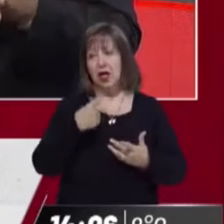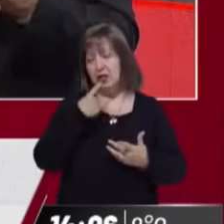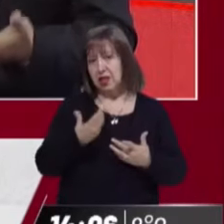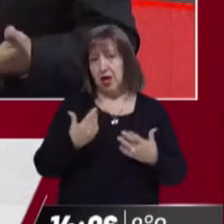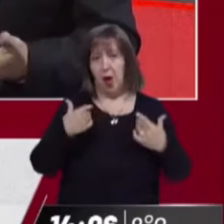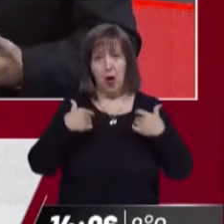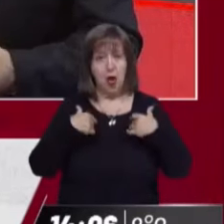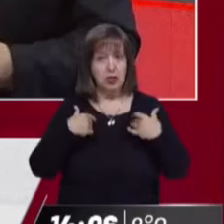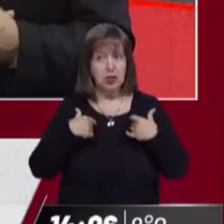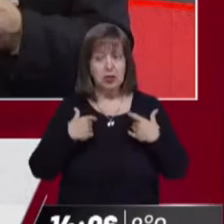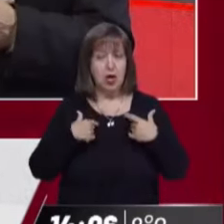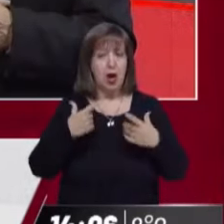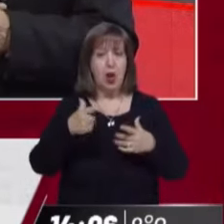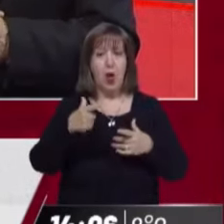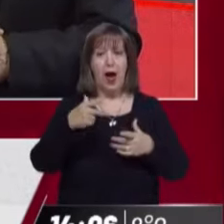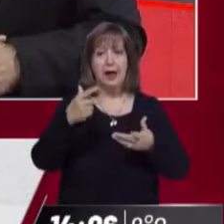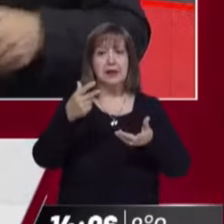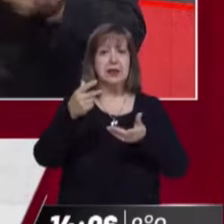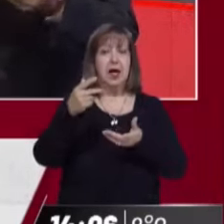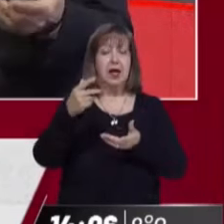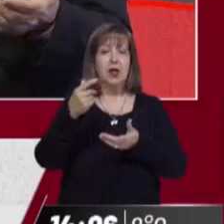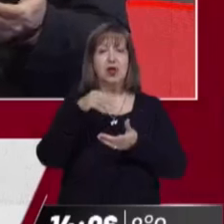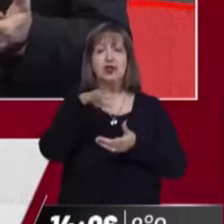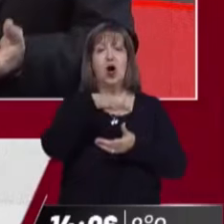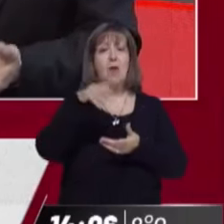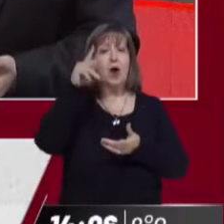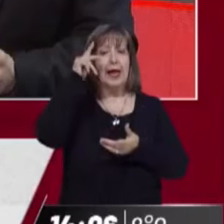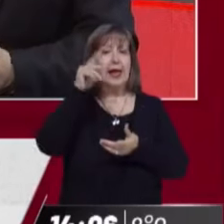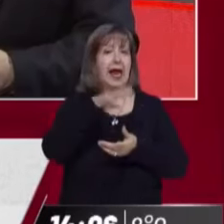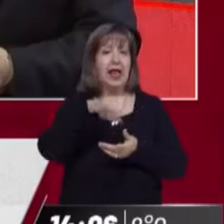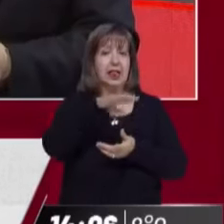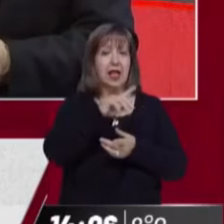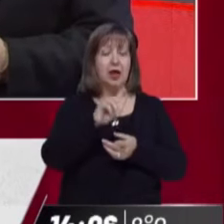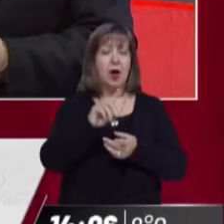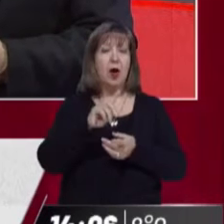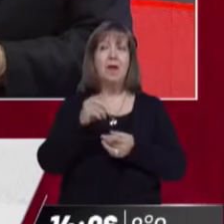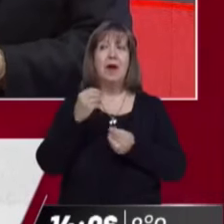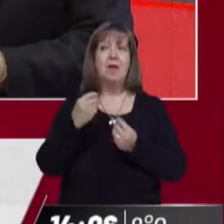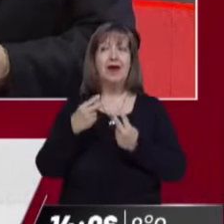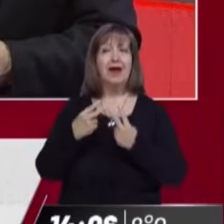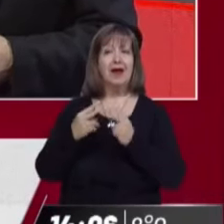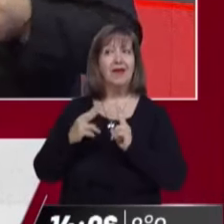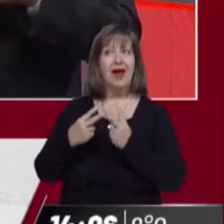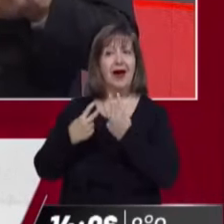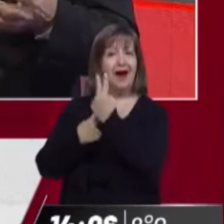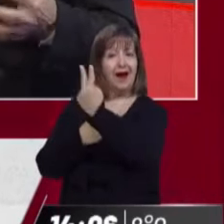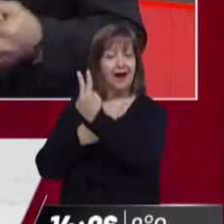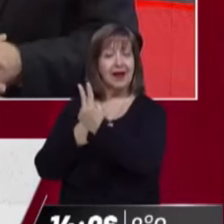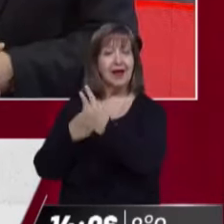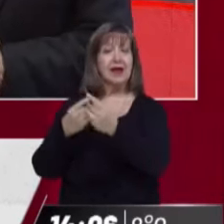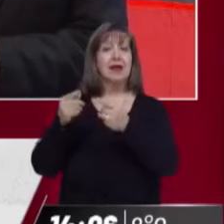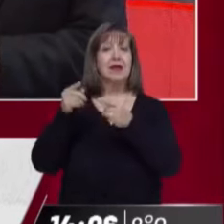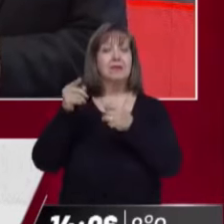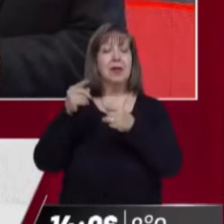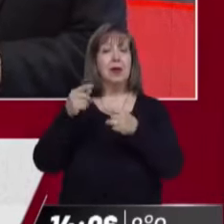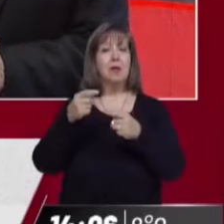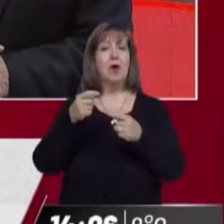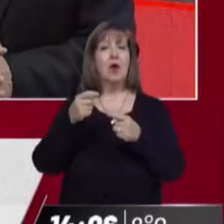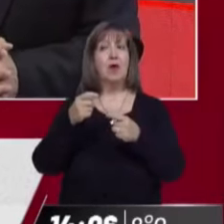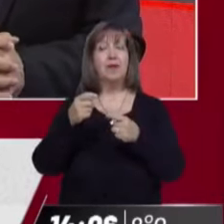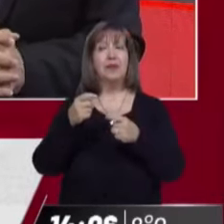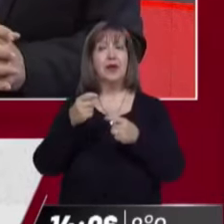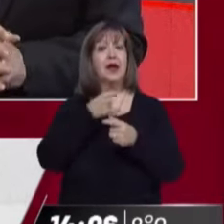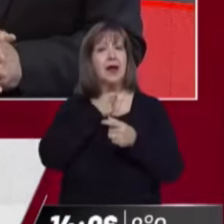somos austeros. Este viaje se fundamenta por la reunión que va a tener con CEOs, gerentes